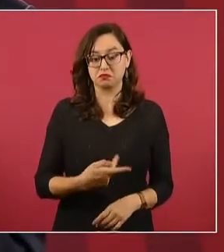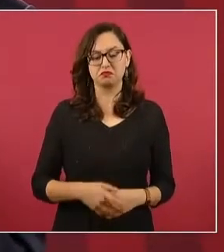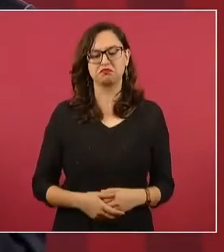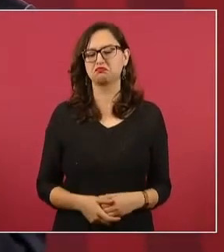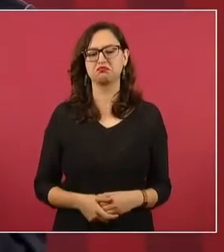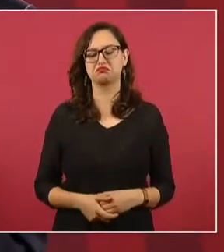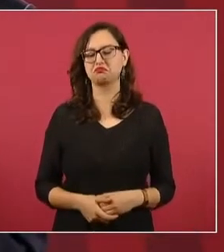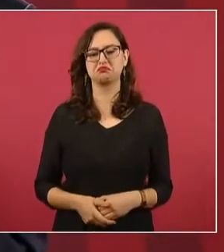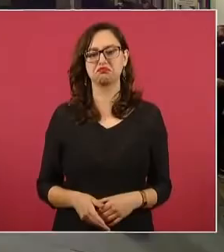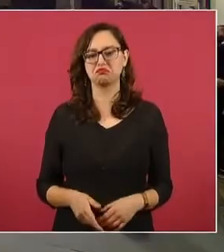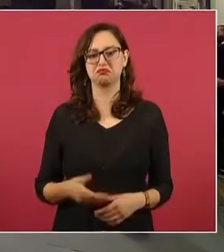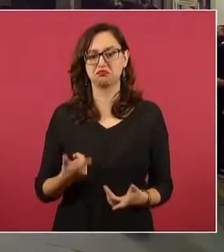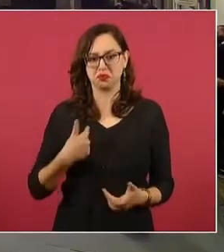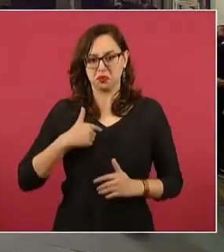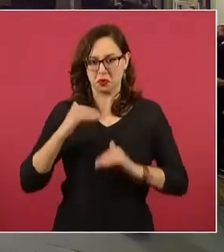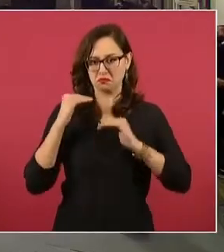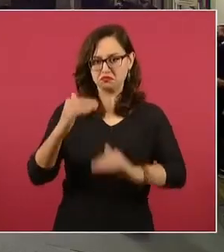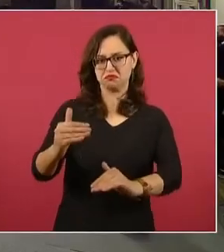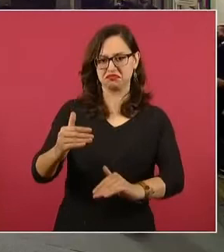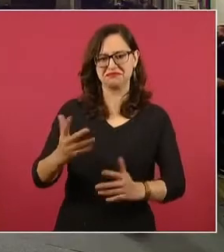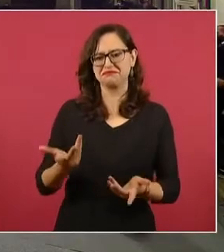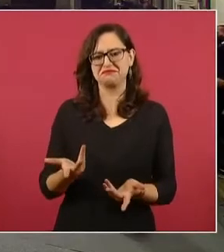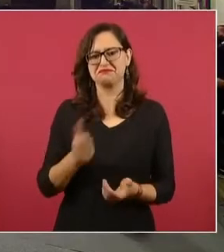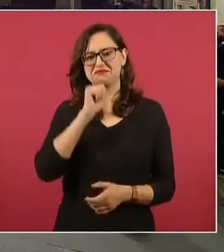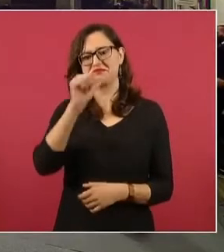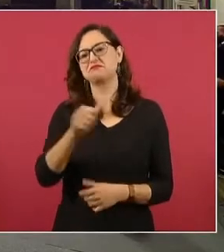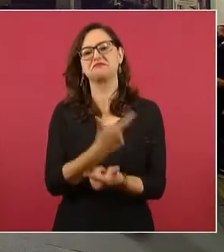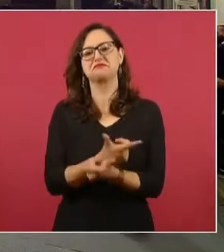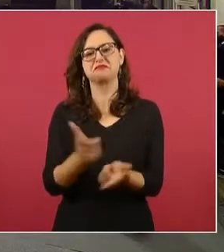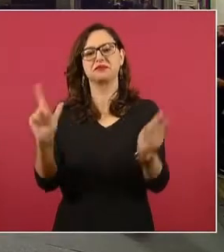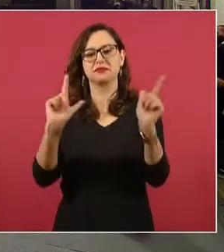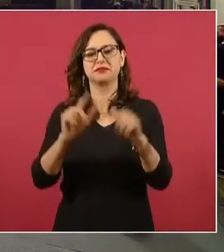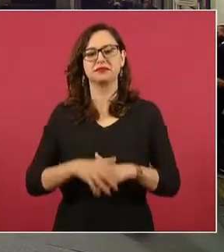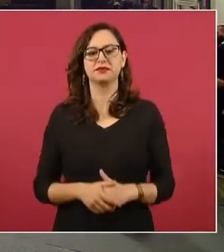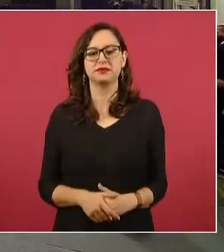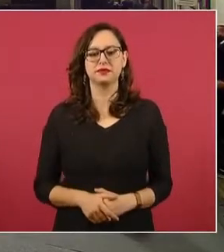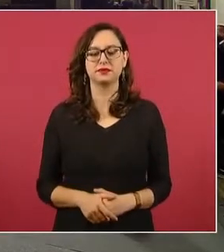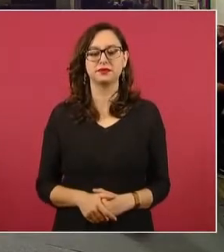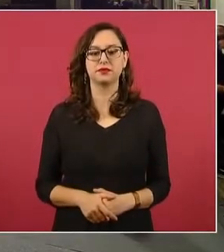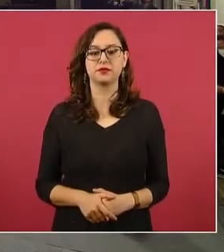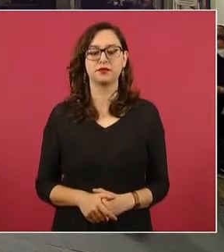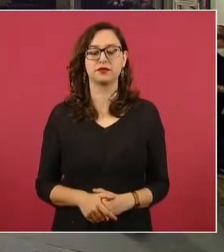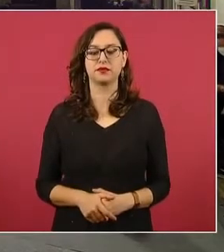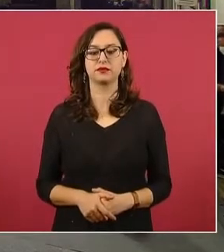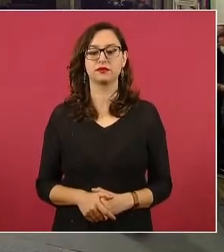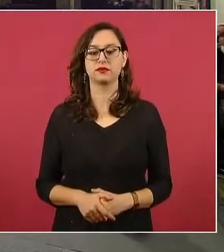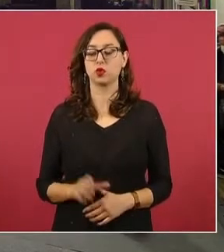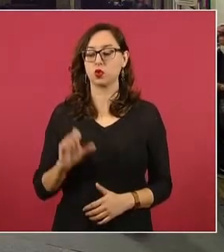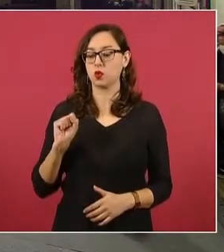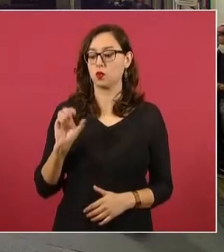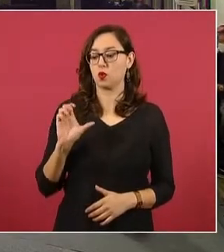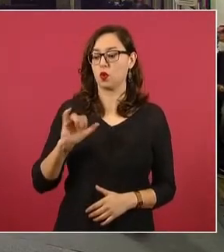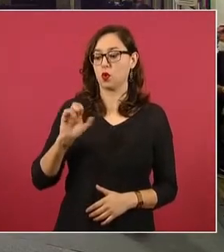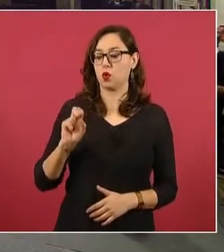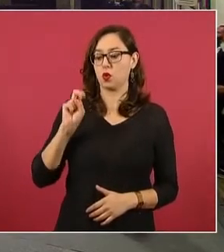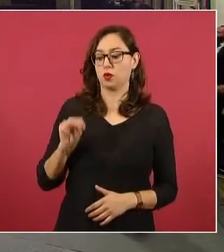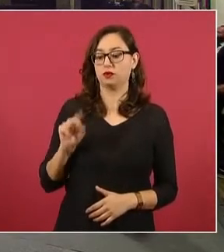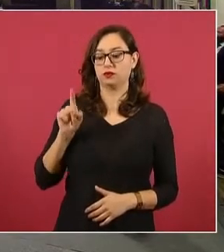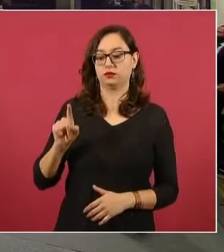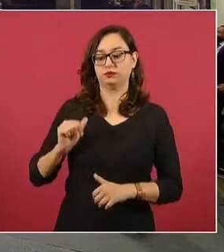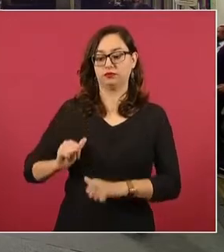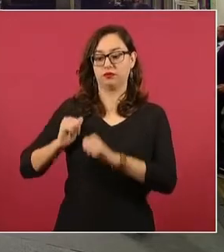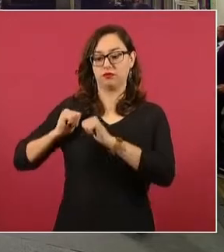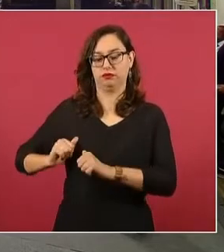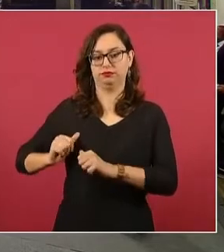ninguna limitación. Señor presidente, más allá de lo que determine la Suprema Corte de Justicia de la Nación, que es otro poder, es el